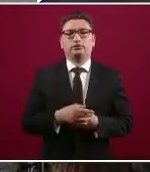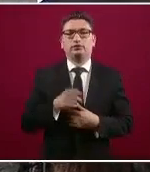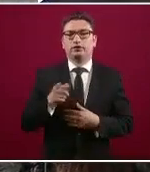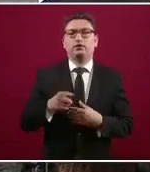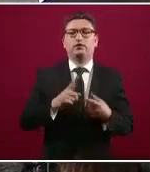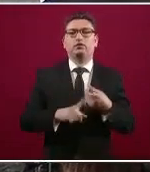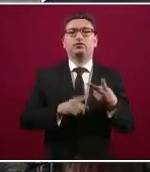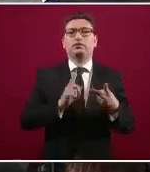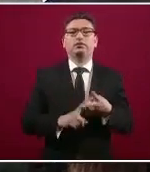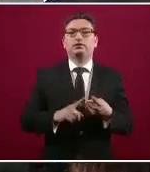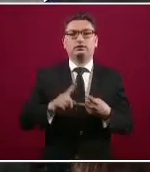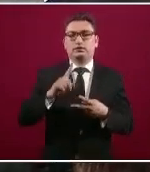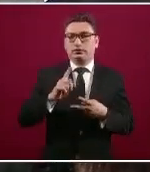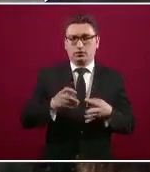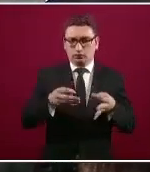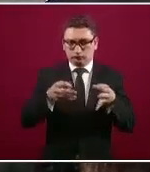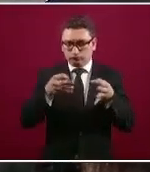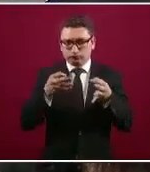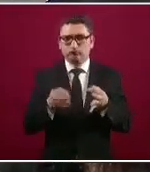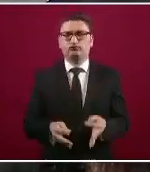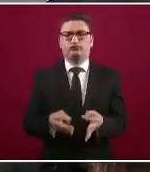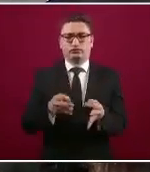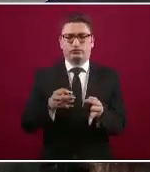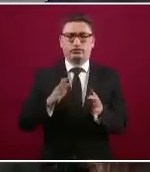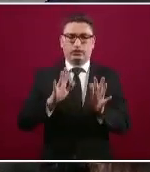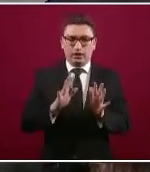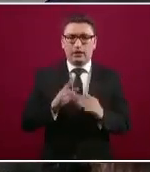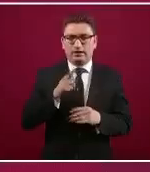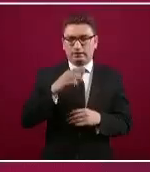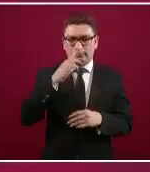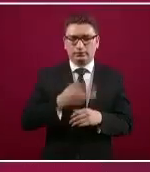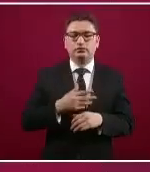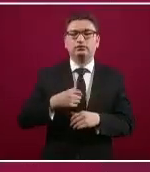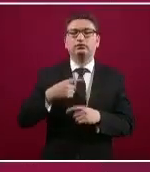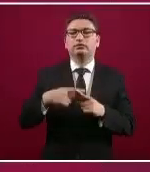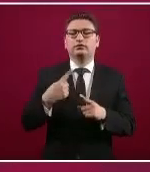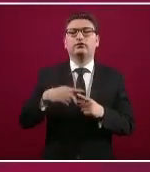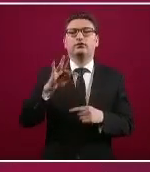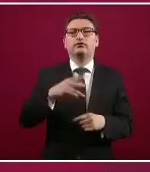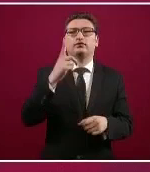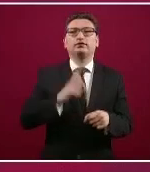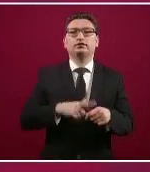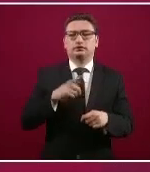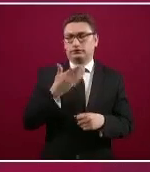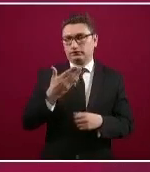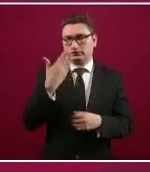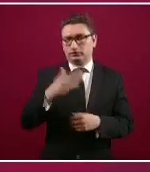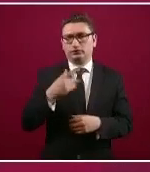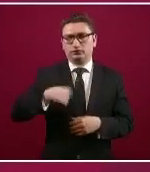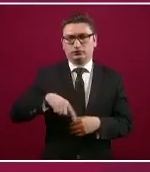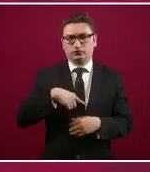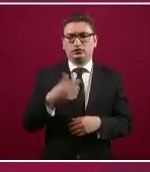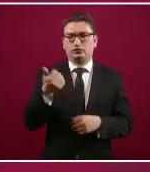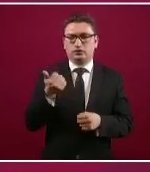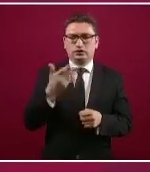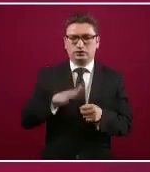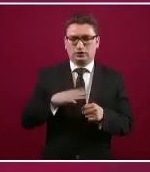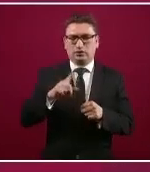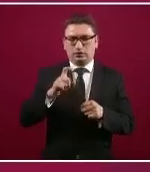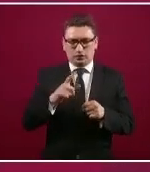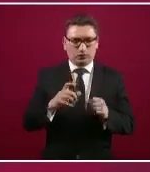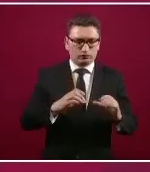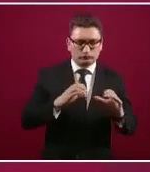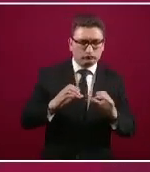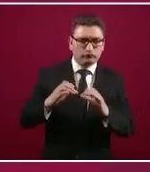de la calidad del agua de las fuentes, que esa sí es completamente atribución federal. De entre las cuestiones que hacemos de administración del agua, que es